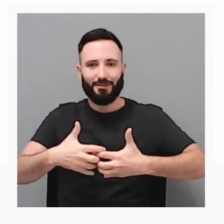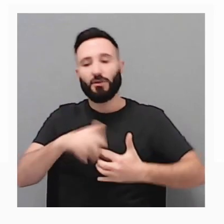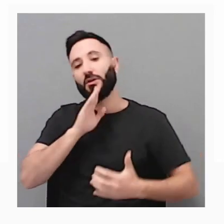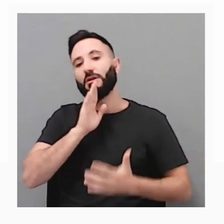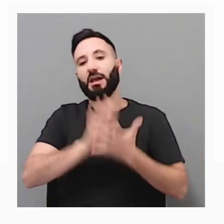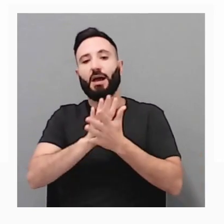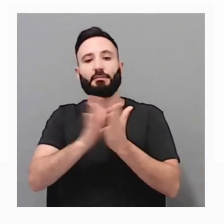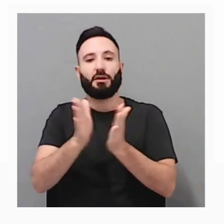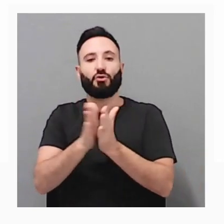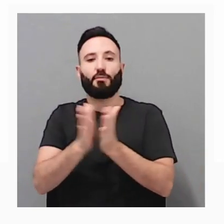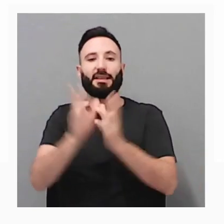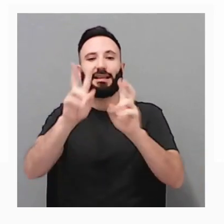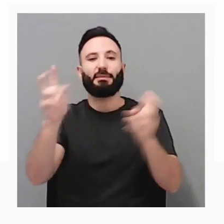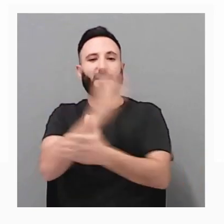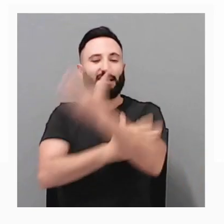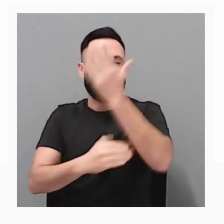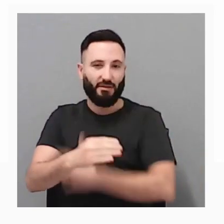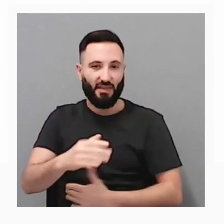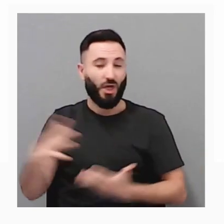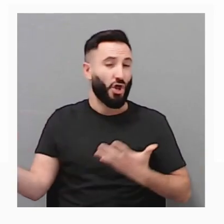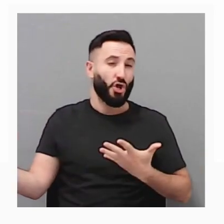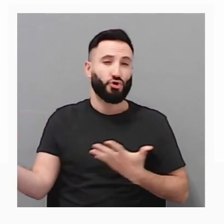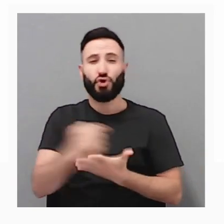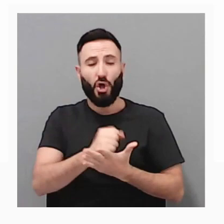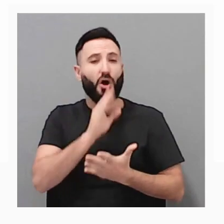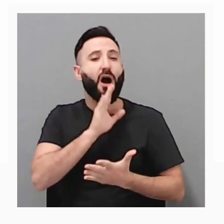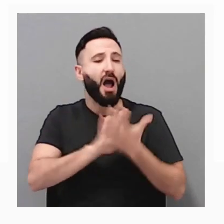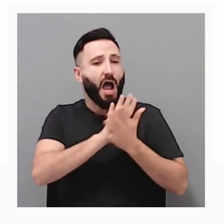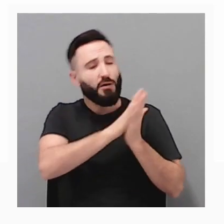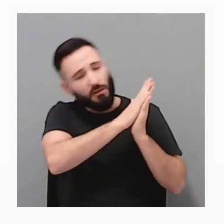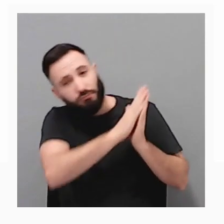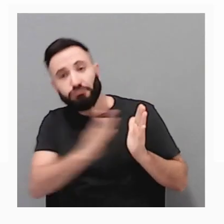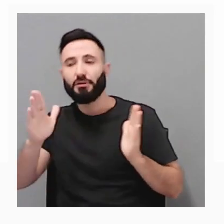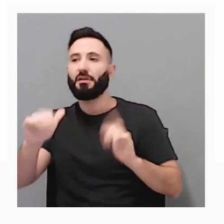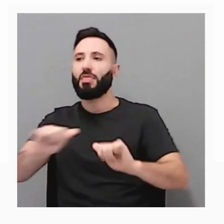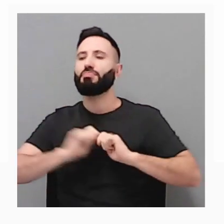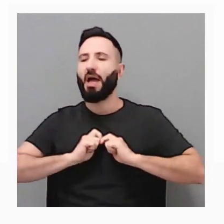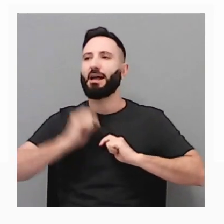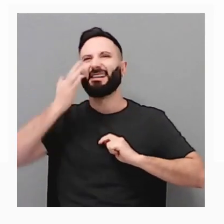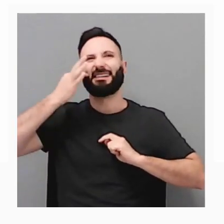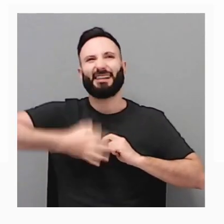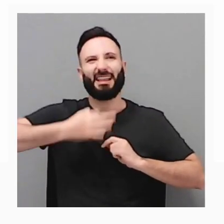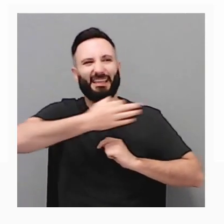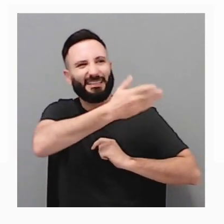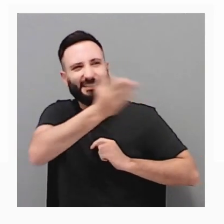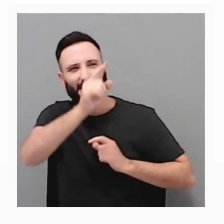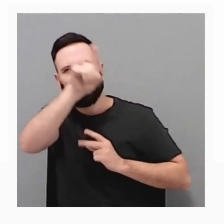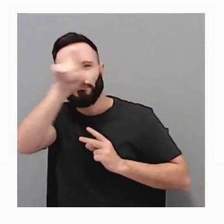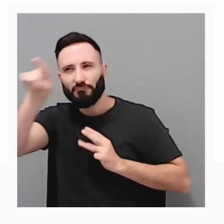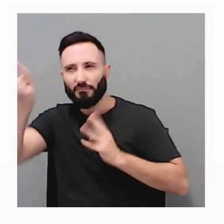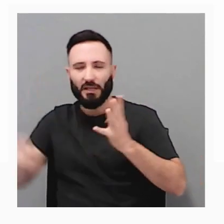de discapacidad, ¿no? Todo esto nos permite acercarnos a diferentes realidades y